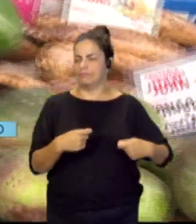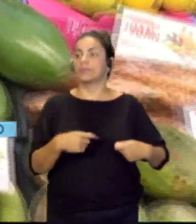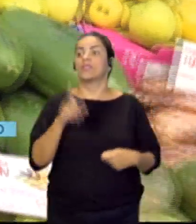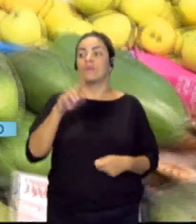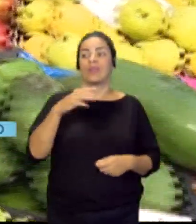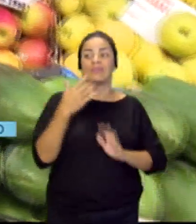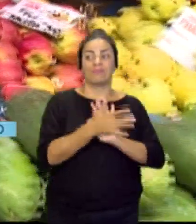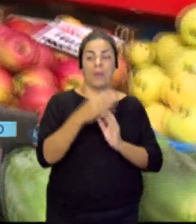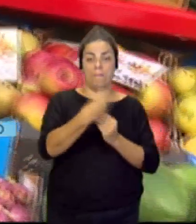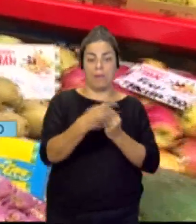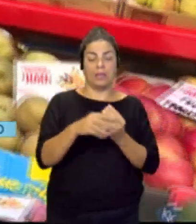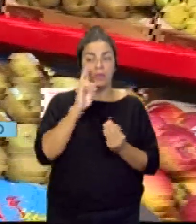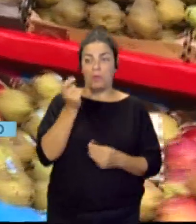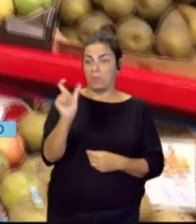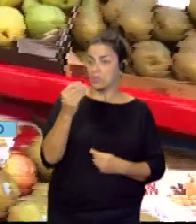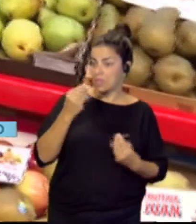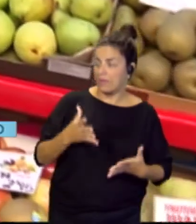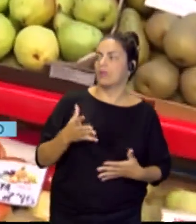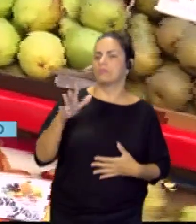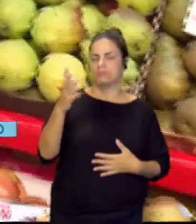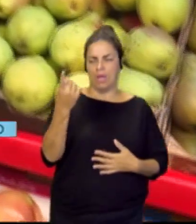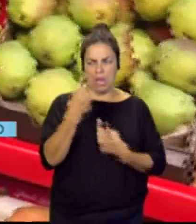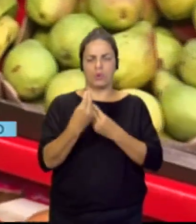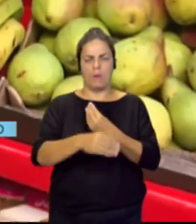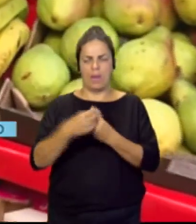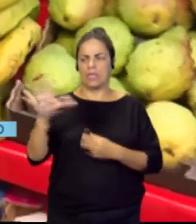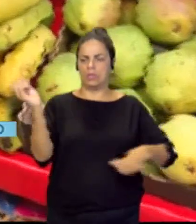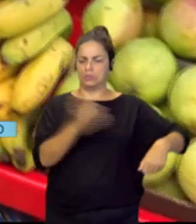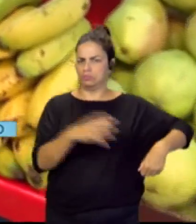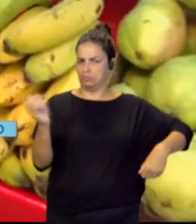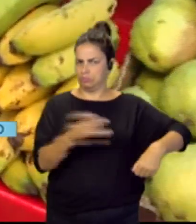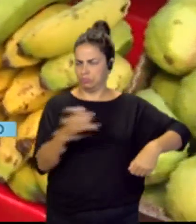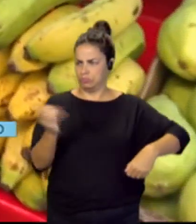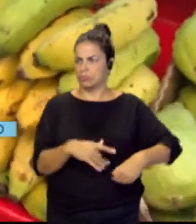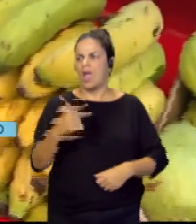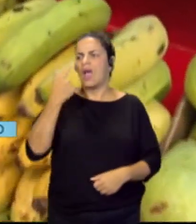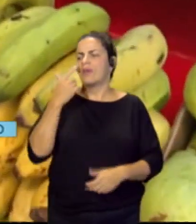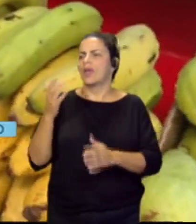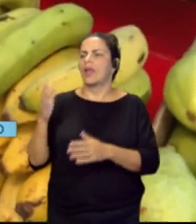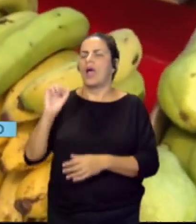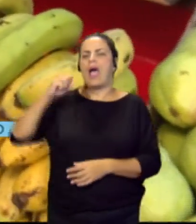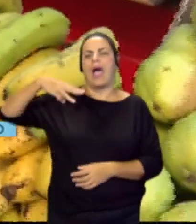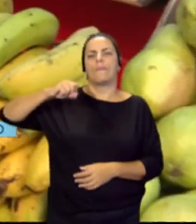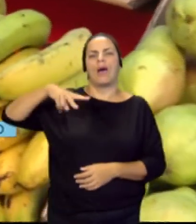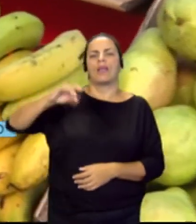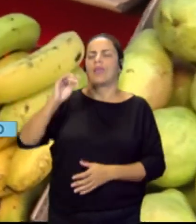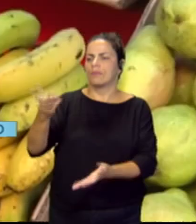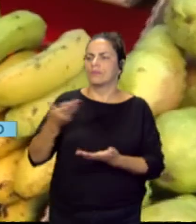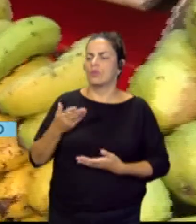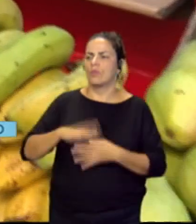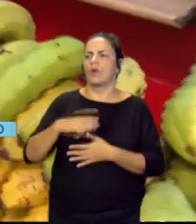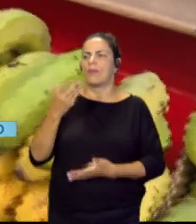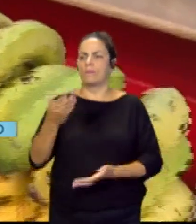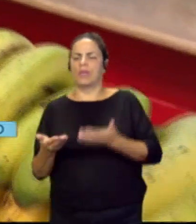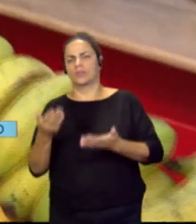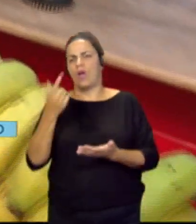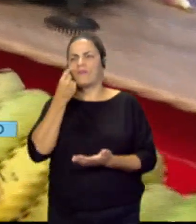plátanos y viendo que tiene buen precio voy a un par de plátanos por aquí los voy a poner también en la sexta de la compra a ver si Amanda me echa una mano y me los puede pesar también para ver cuánto va a